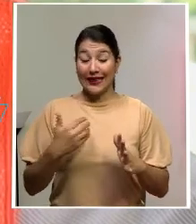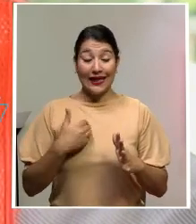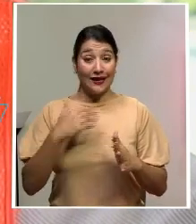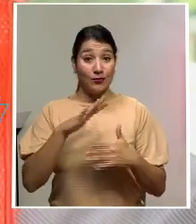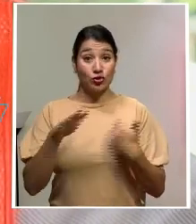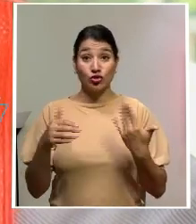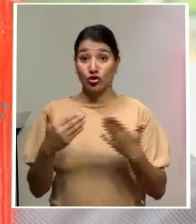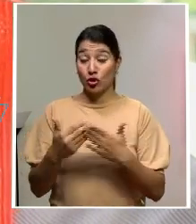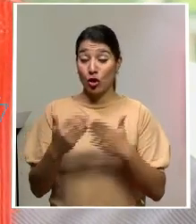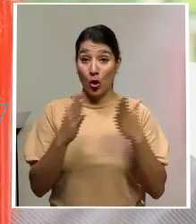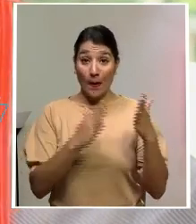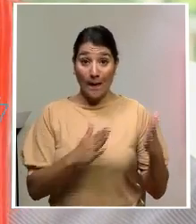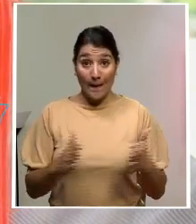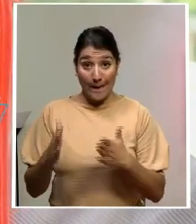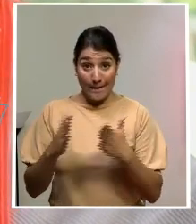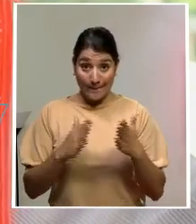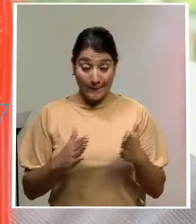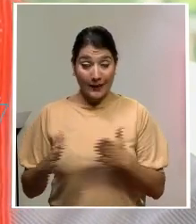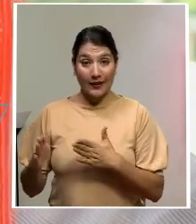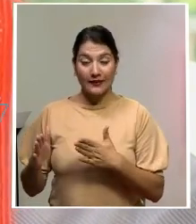planes operativos,